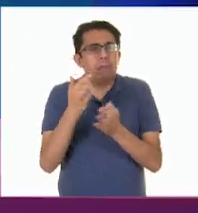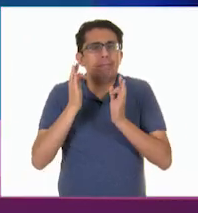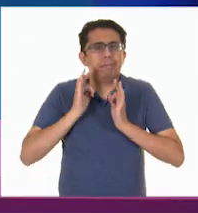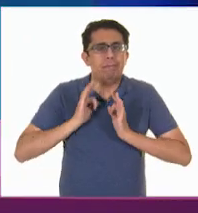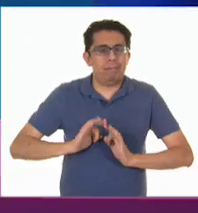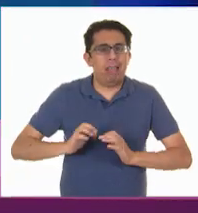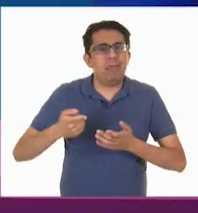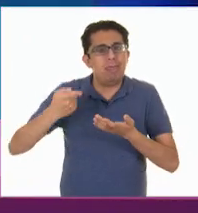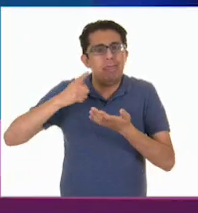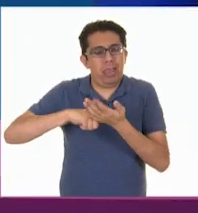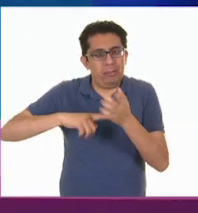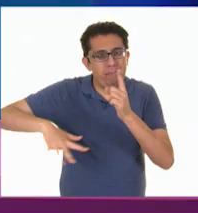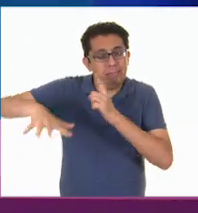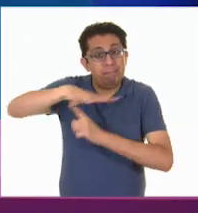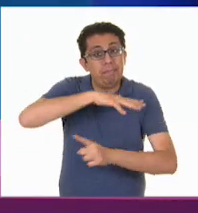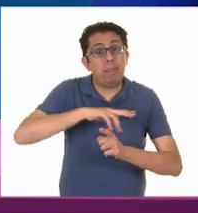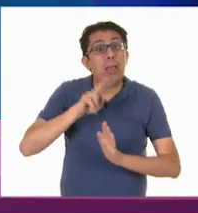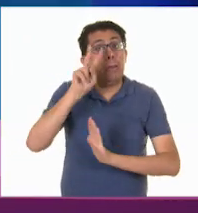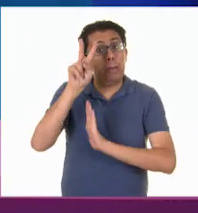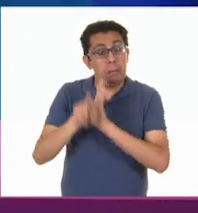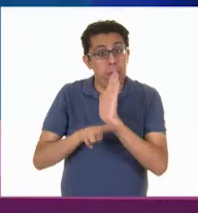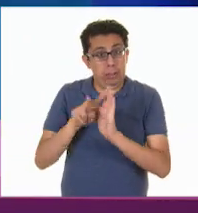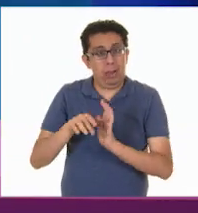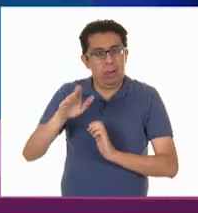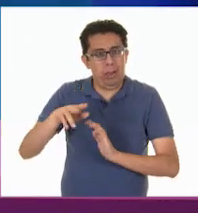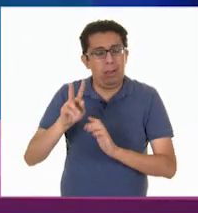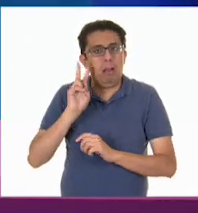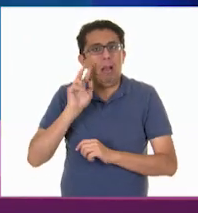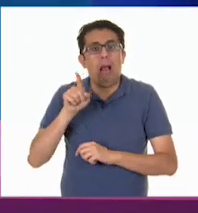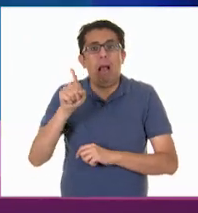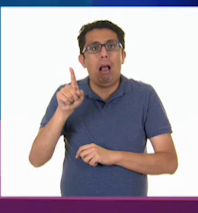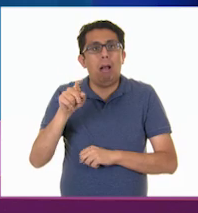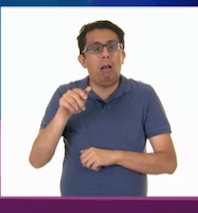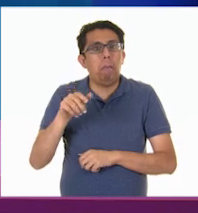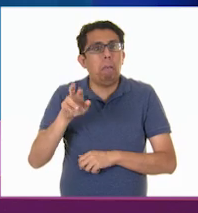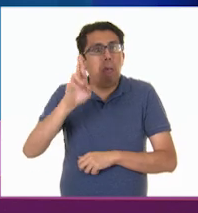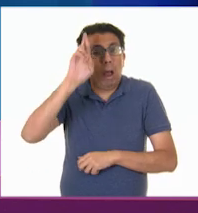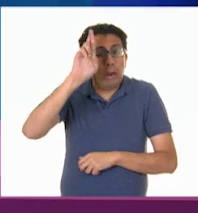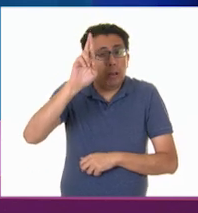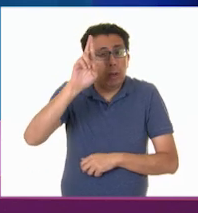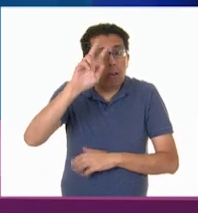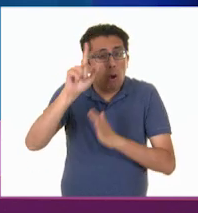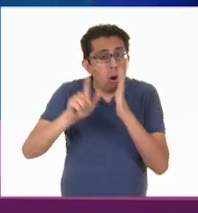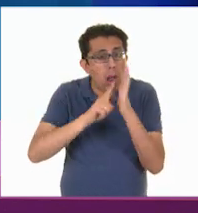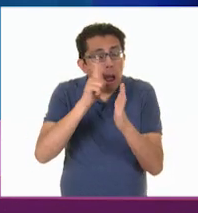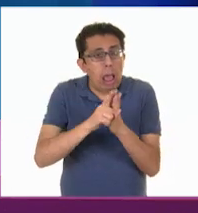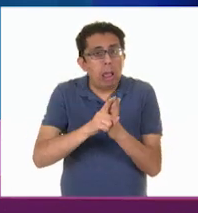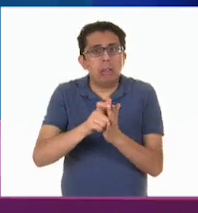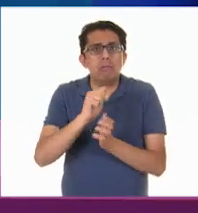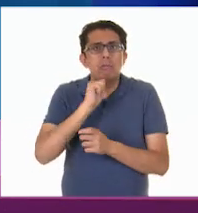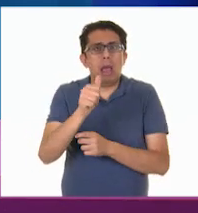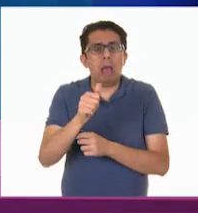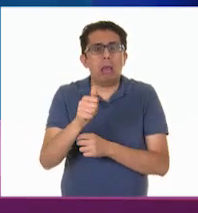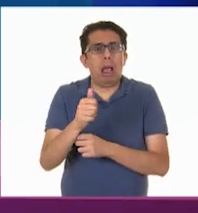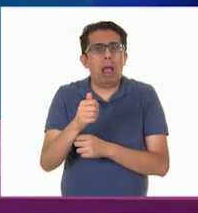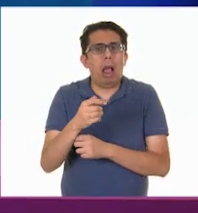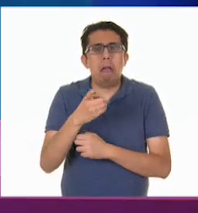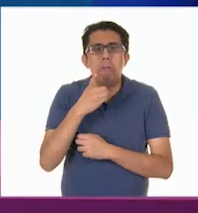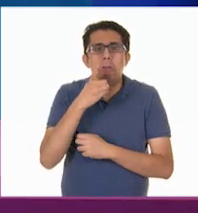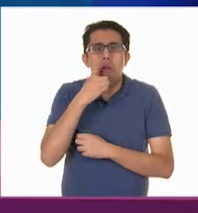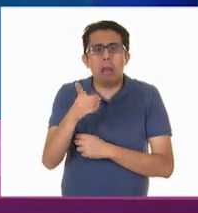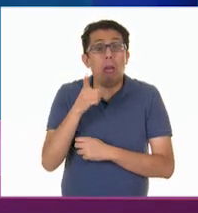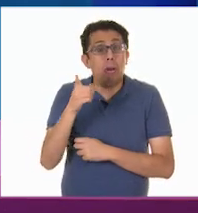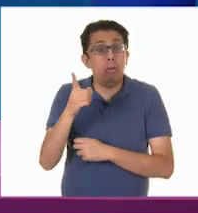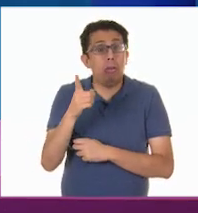En el video que vimos, el señor no estaba respetando la cultura de la legalidad, pues le dijo al chofer del taxi que se pasara el